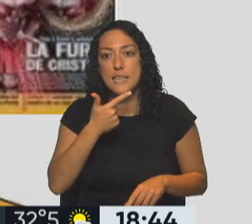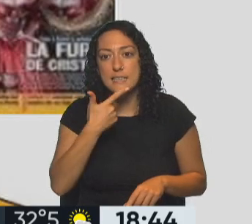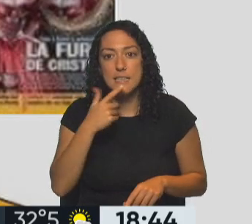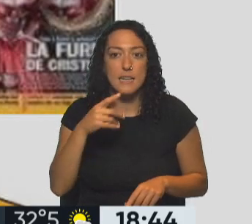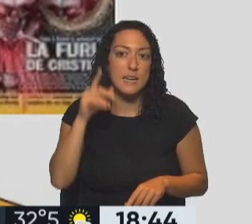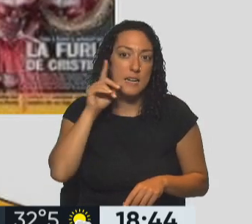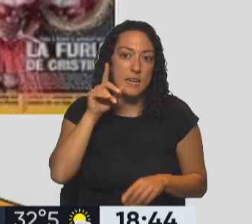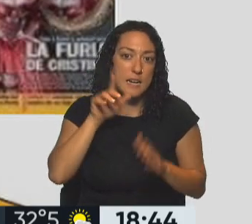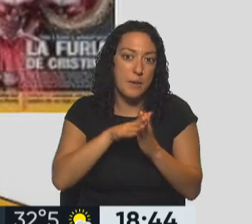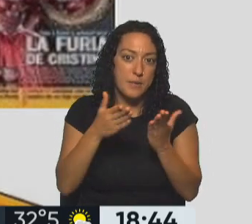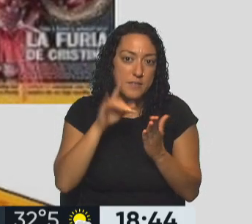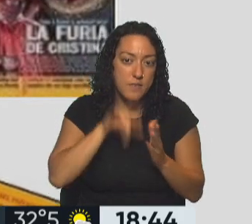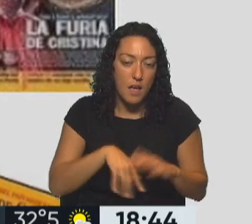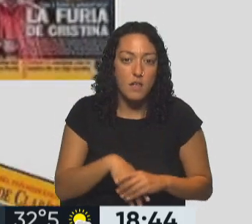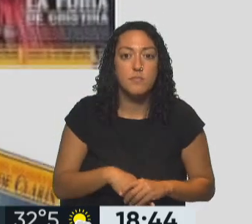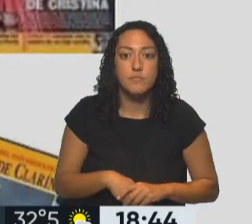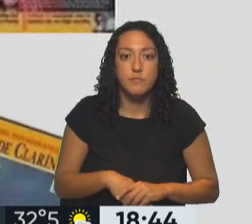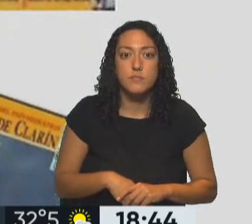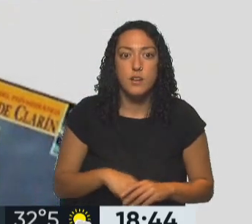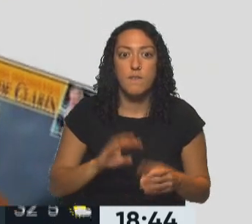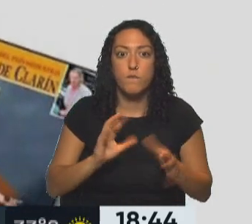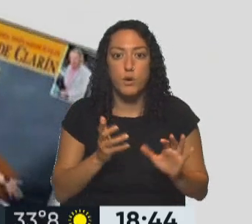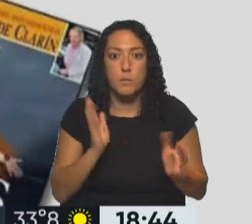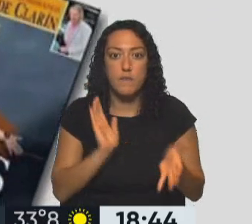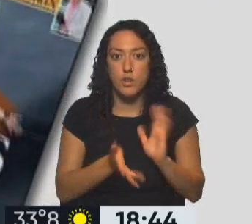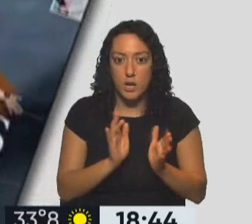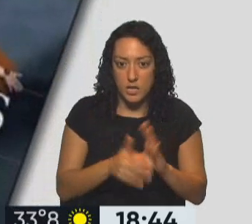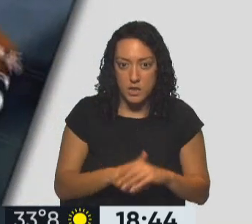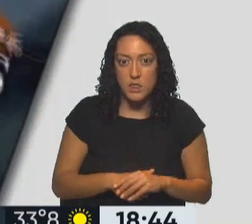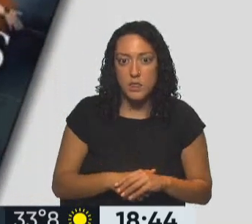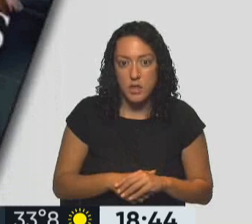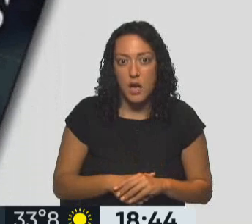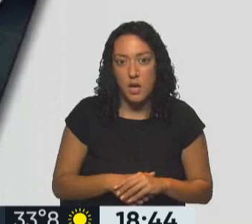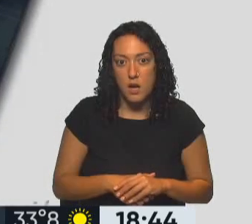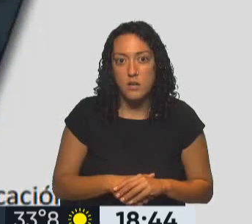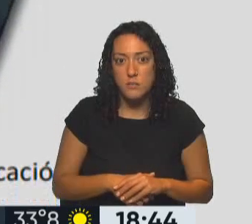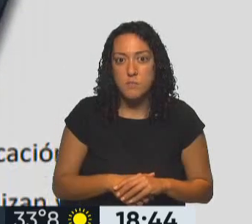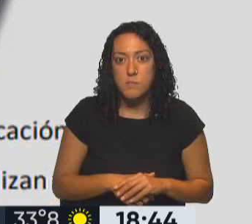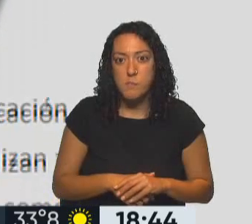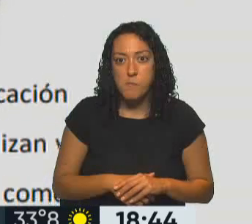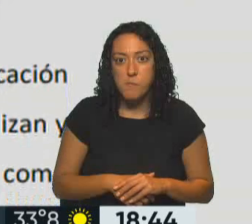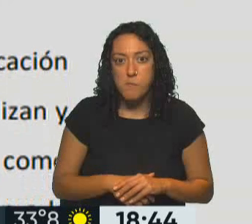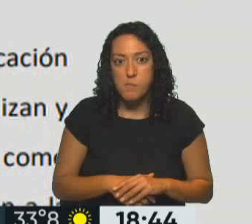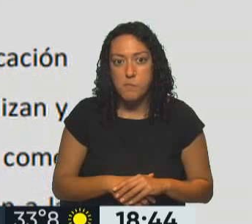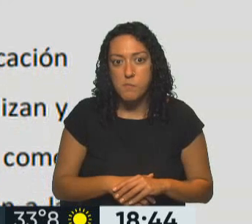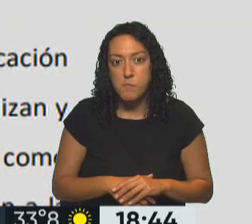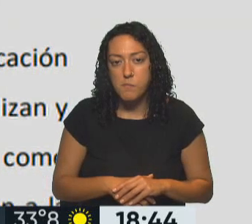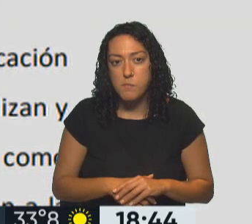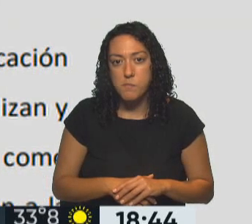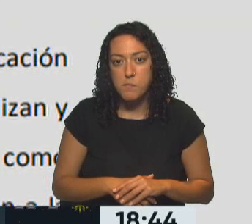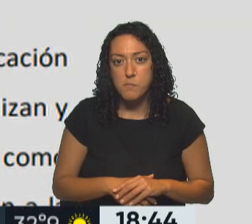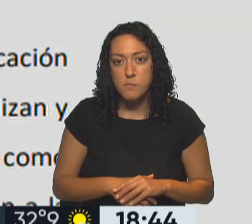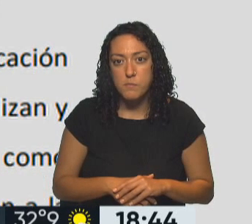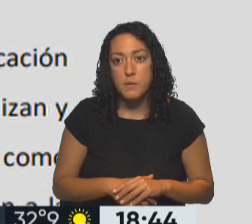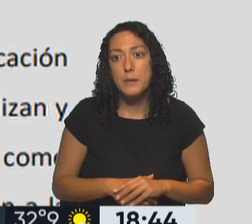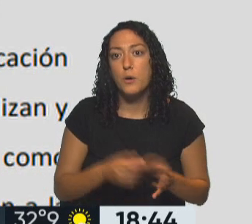una perspectiva muy violenta en el abordaje de de estas tapas que estamos viendo de estas notas que estamos viendo y